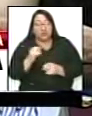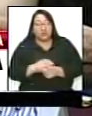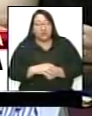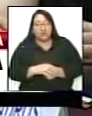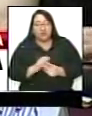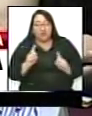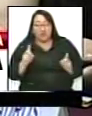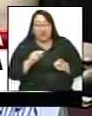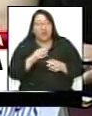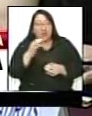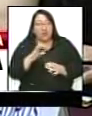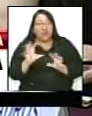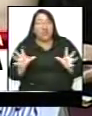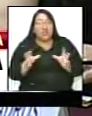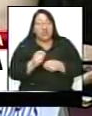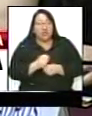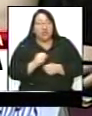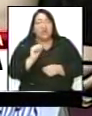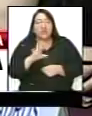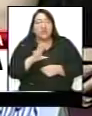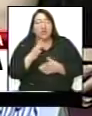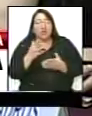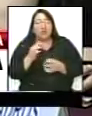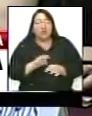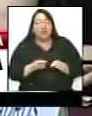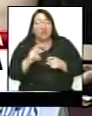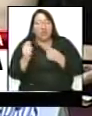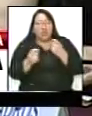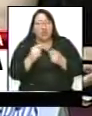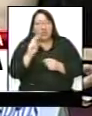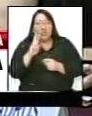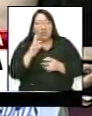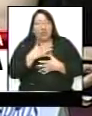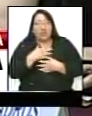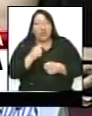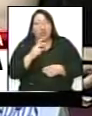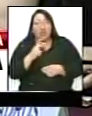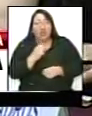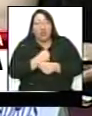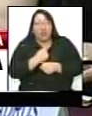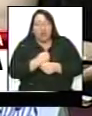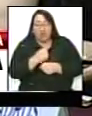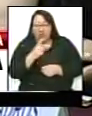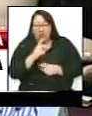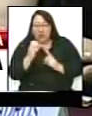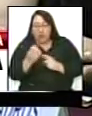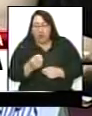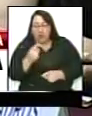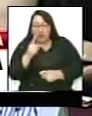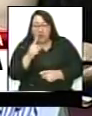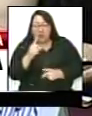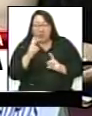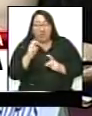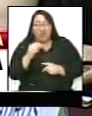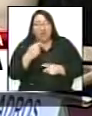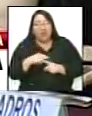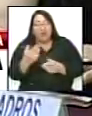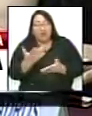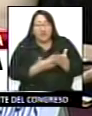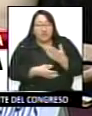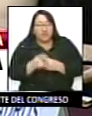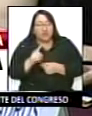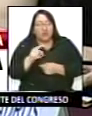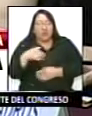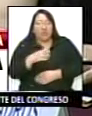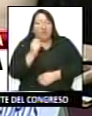Sin embargo, recoge 5 detalles de turismo, 2 de salud, 2 laborales, 2 de cultura, 1 de temas burocráticos, 1